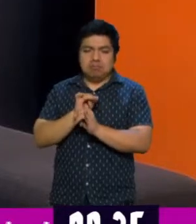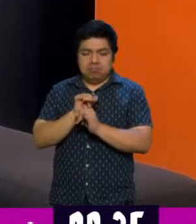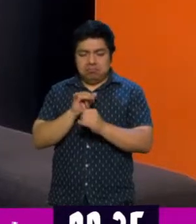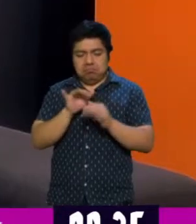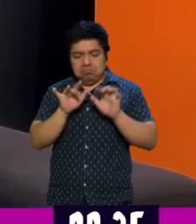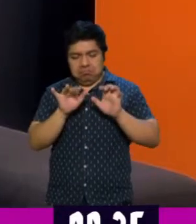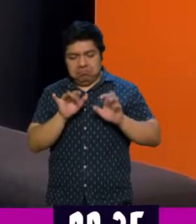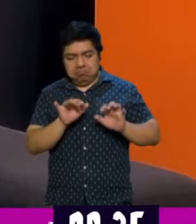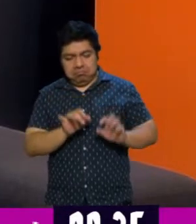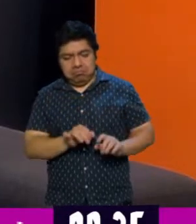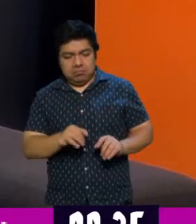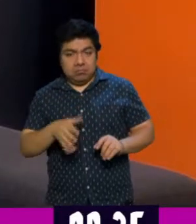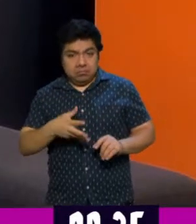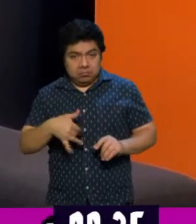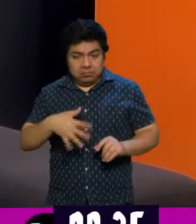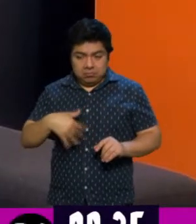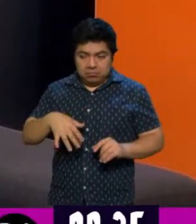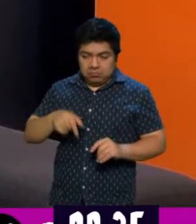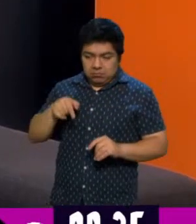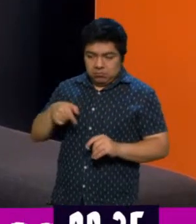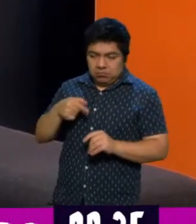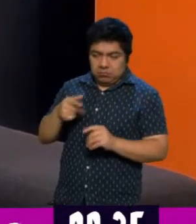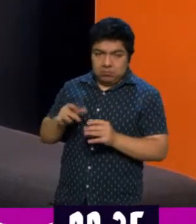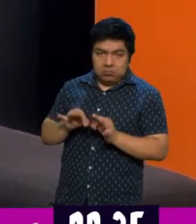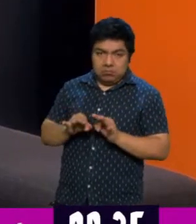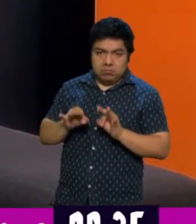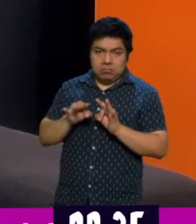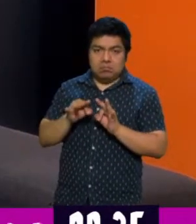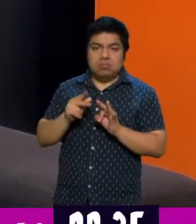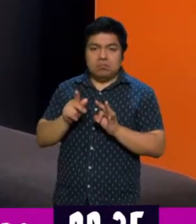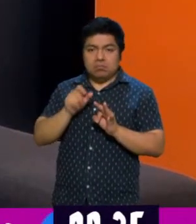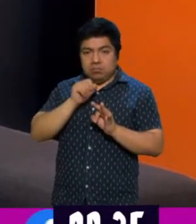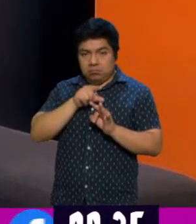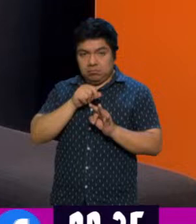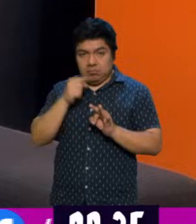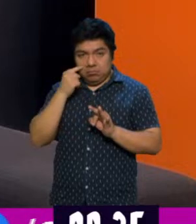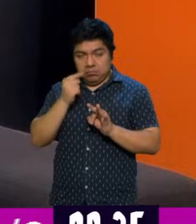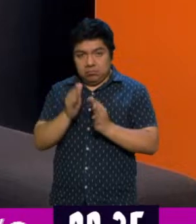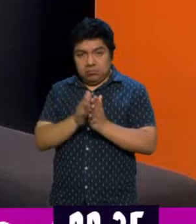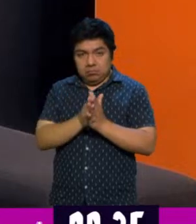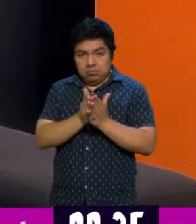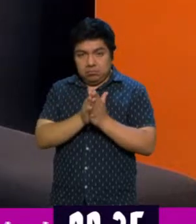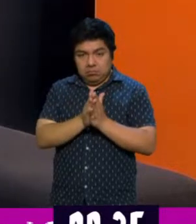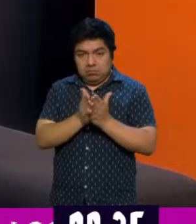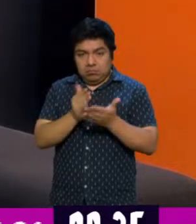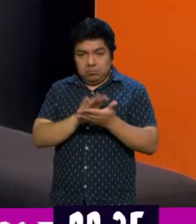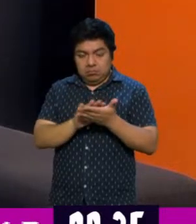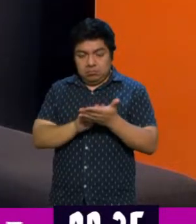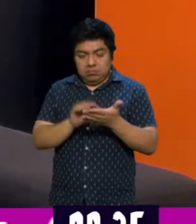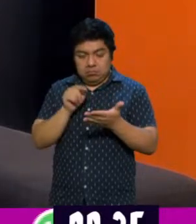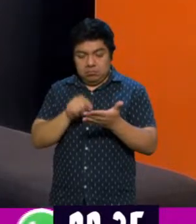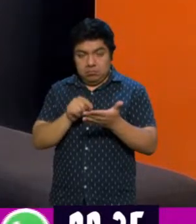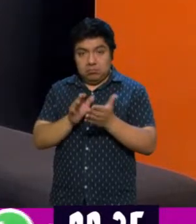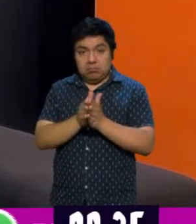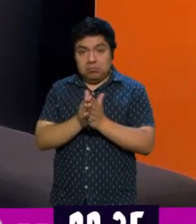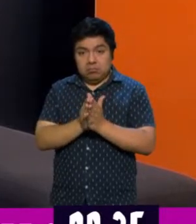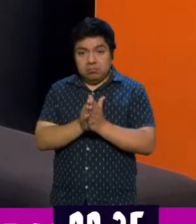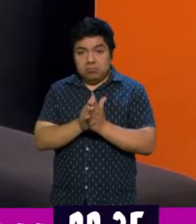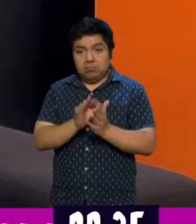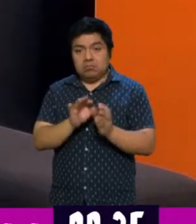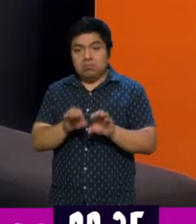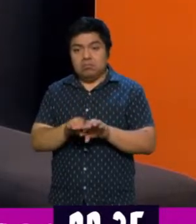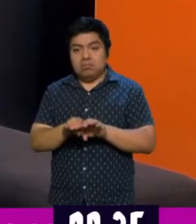es un gran recurso. Pero recurro sobre todo a los libros, porque el libro en sí mismo construye